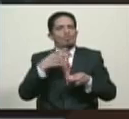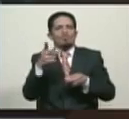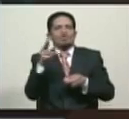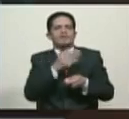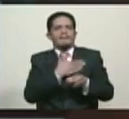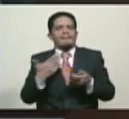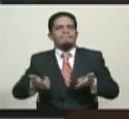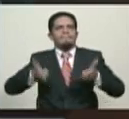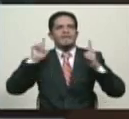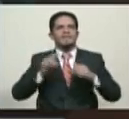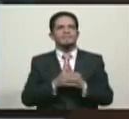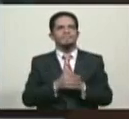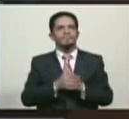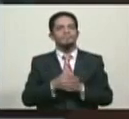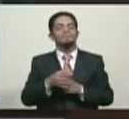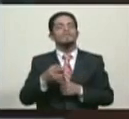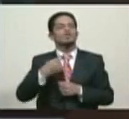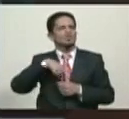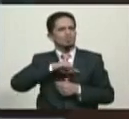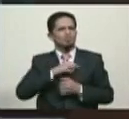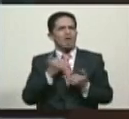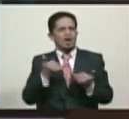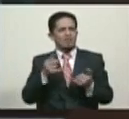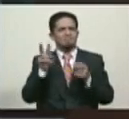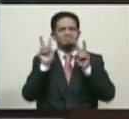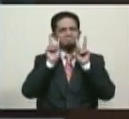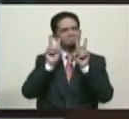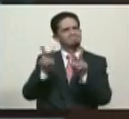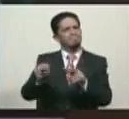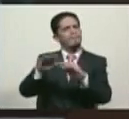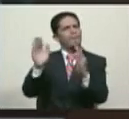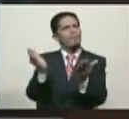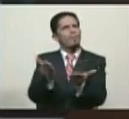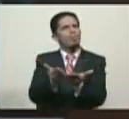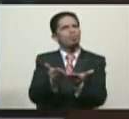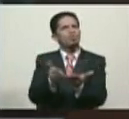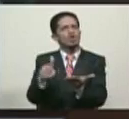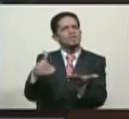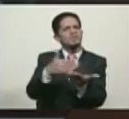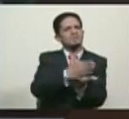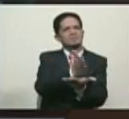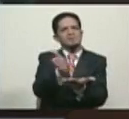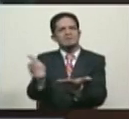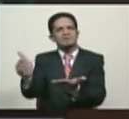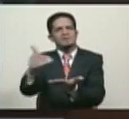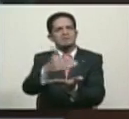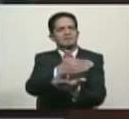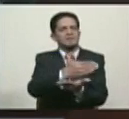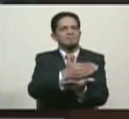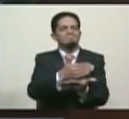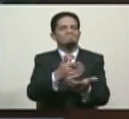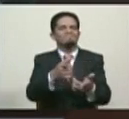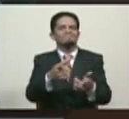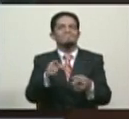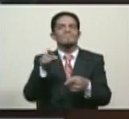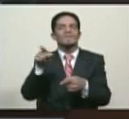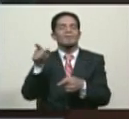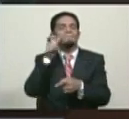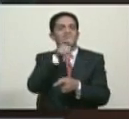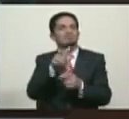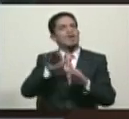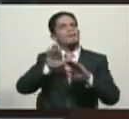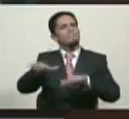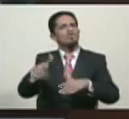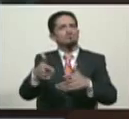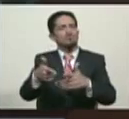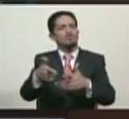asombro cómo este mundo va en camino equivocado, donde se aplaude la involución, donde los grandes logros de la